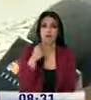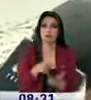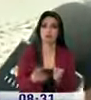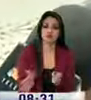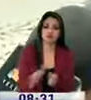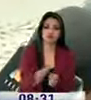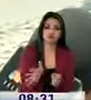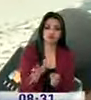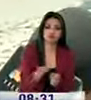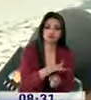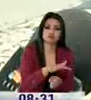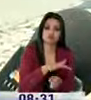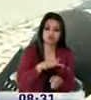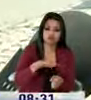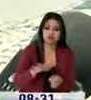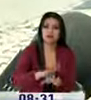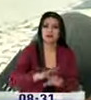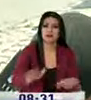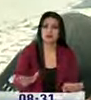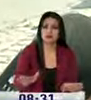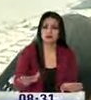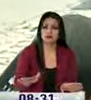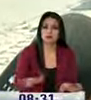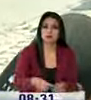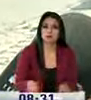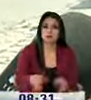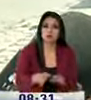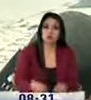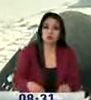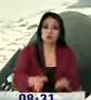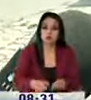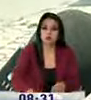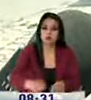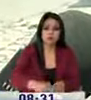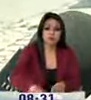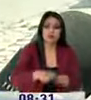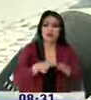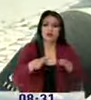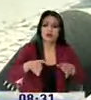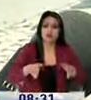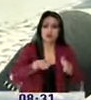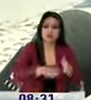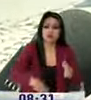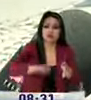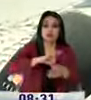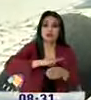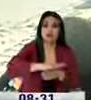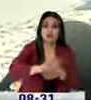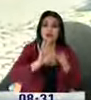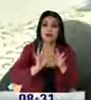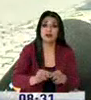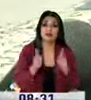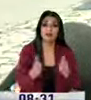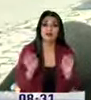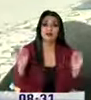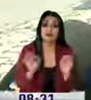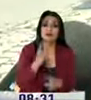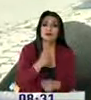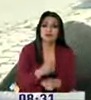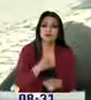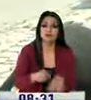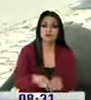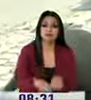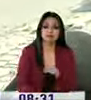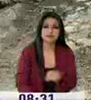rellenaron con esa brea. Y siguen hundiendo y siguen hundiendo la calle, solo rellenan, no arreglan bien. Por eso es